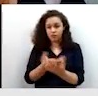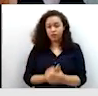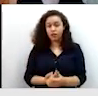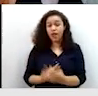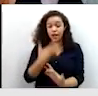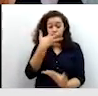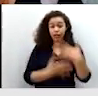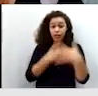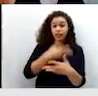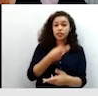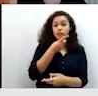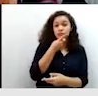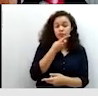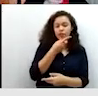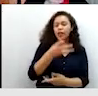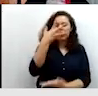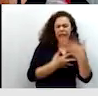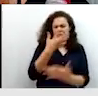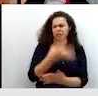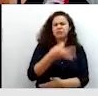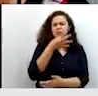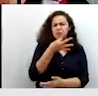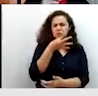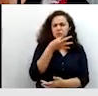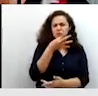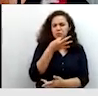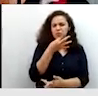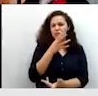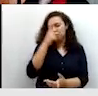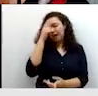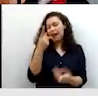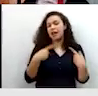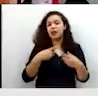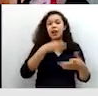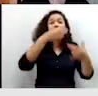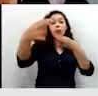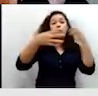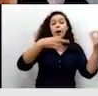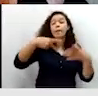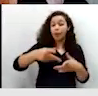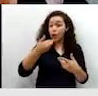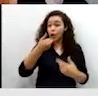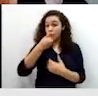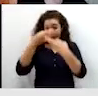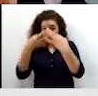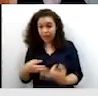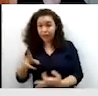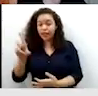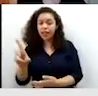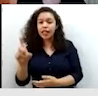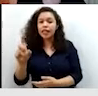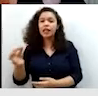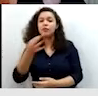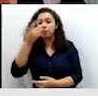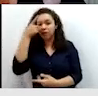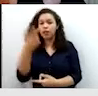minutos sería el tiempo comercial y el tiempo de seguridad serían 30 minutos para el uso. Aquí en este caso siempre